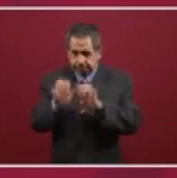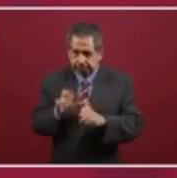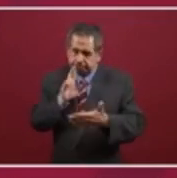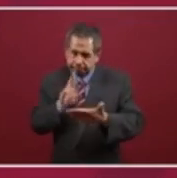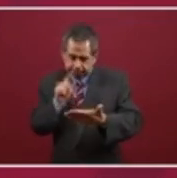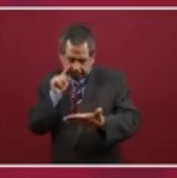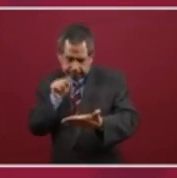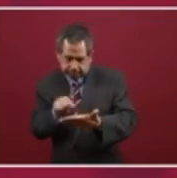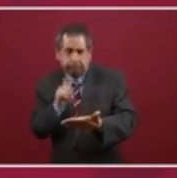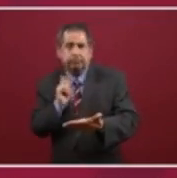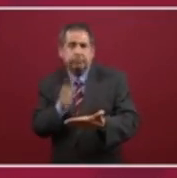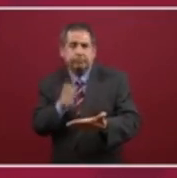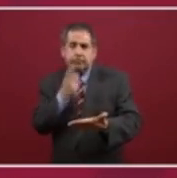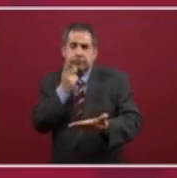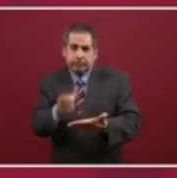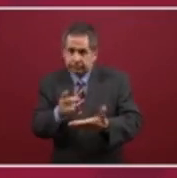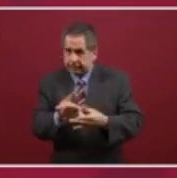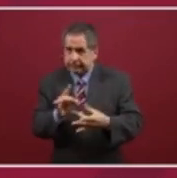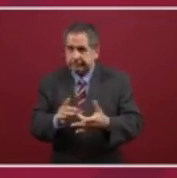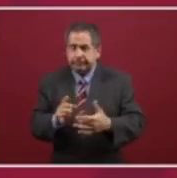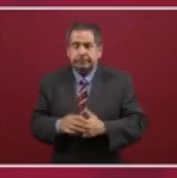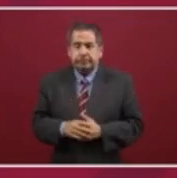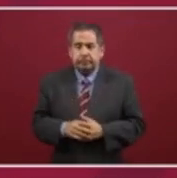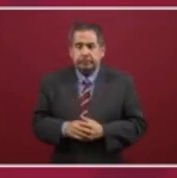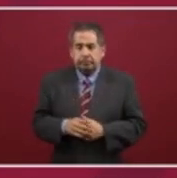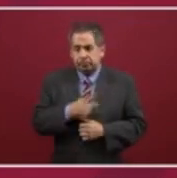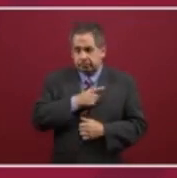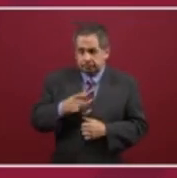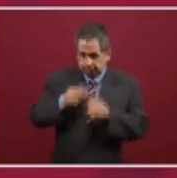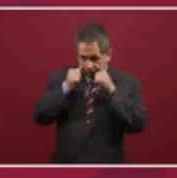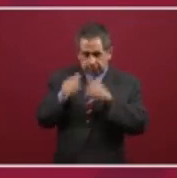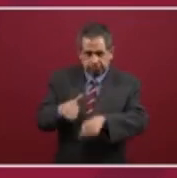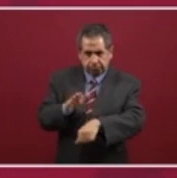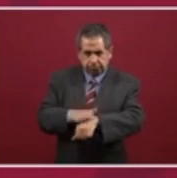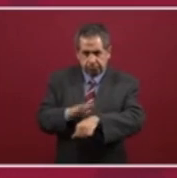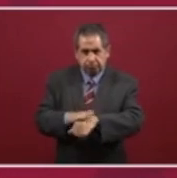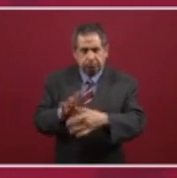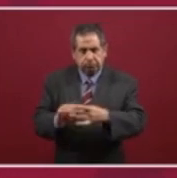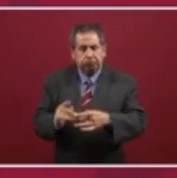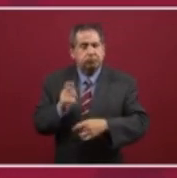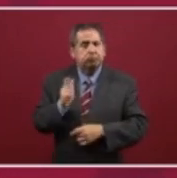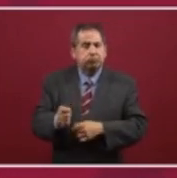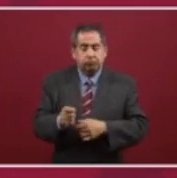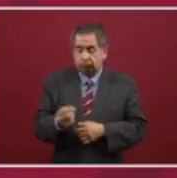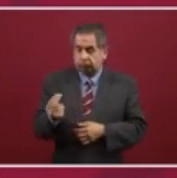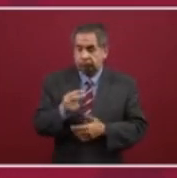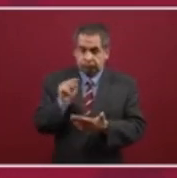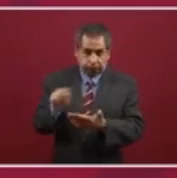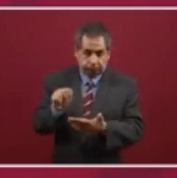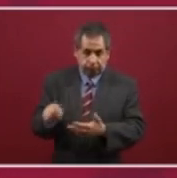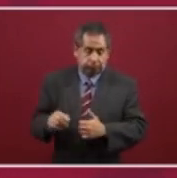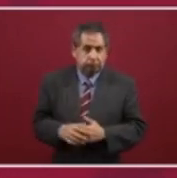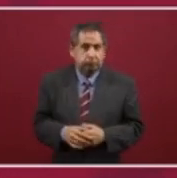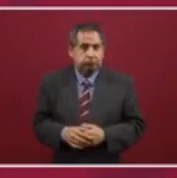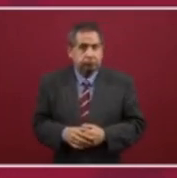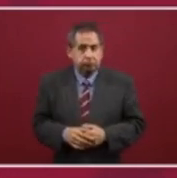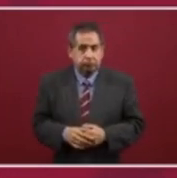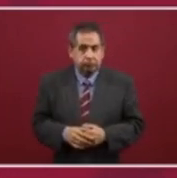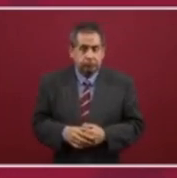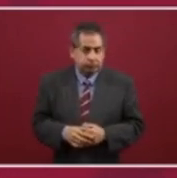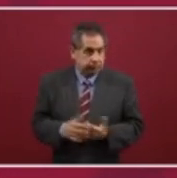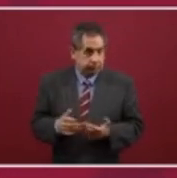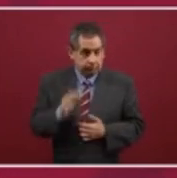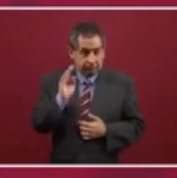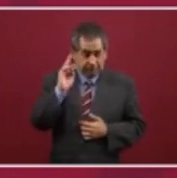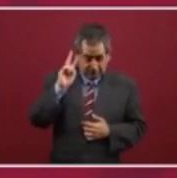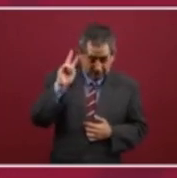que se atienda la necesidad, si